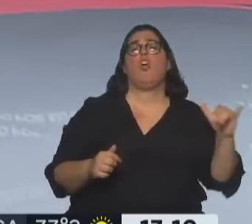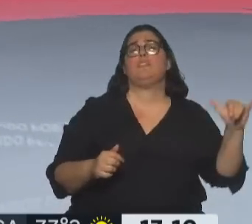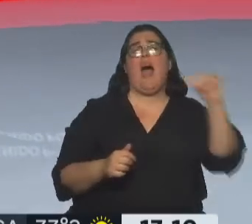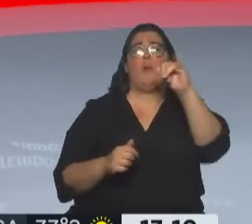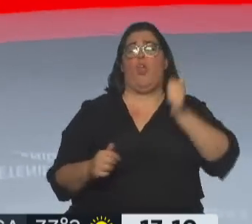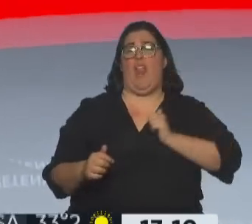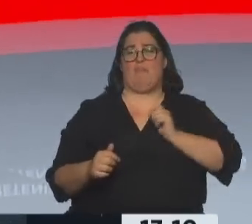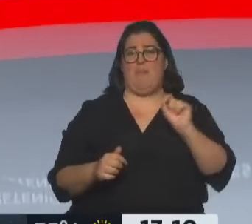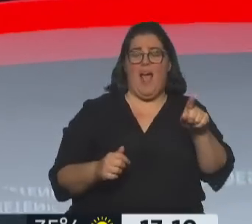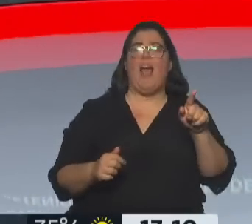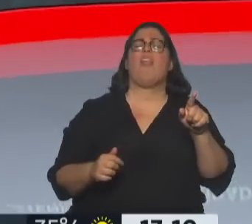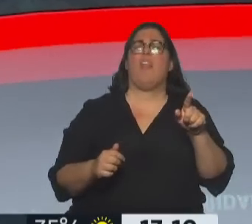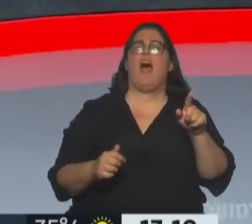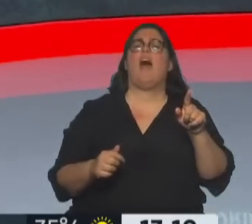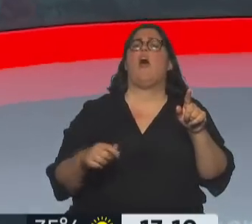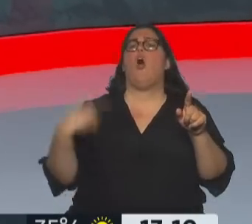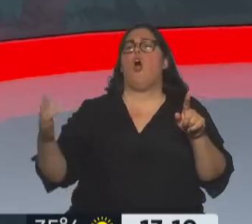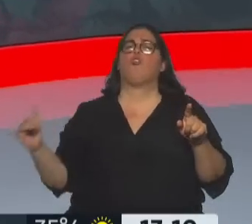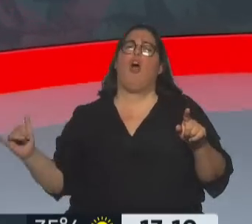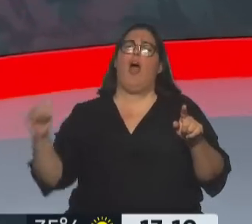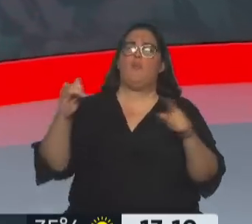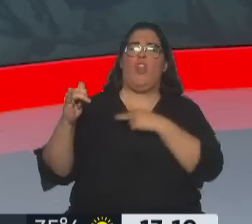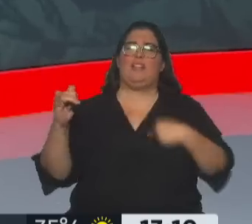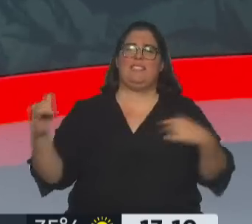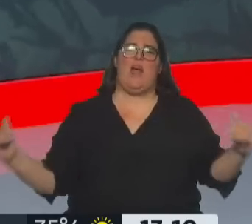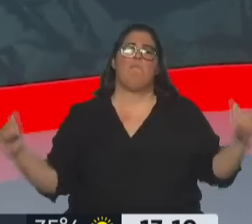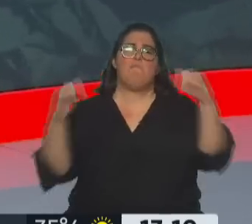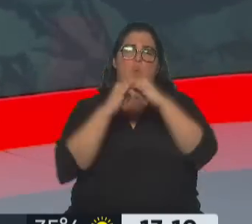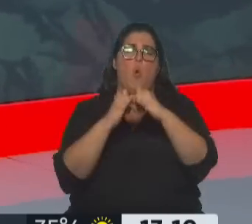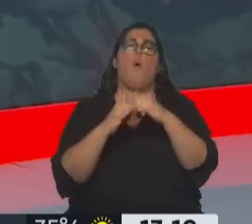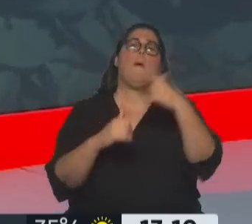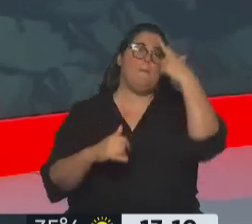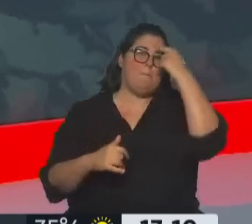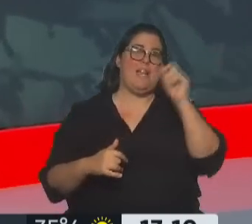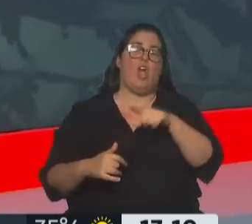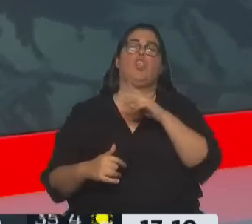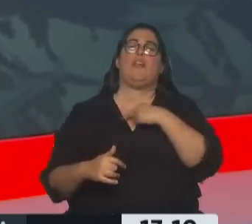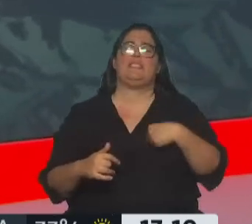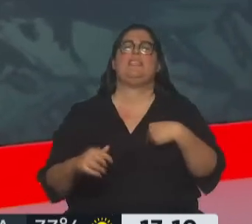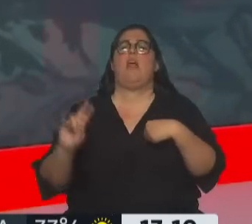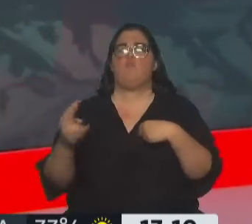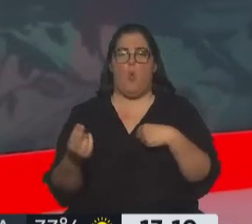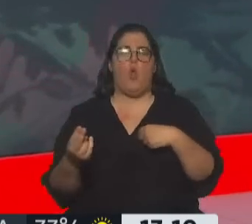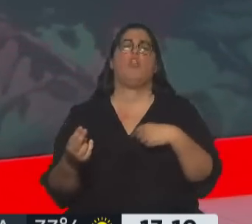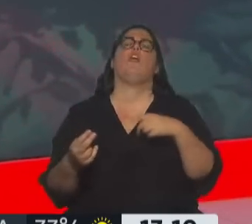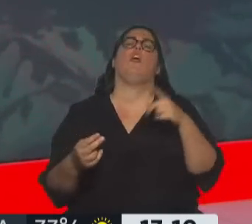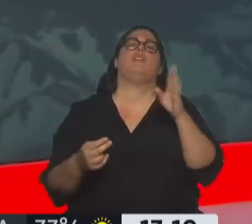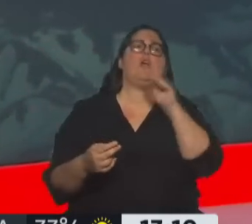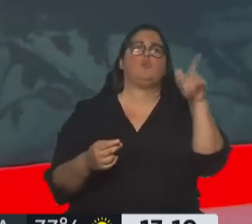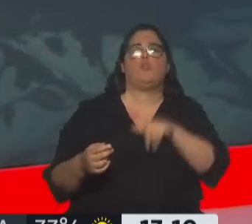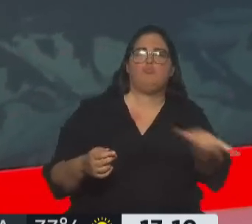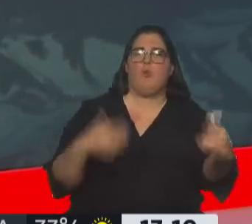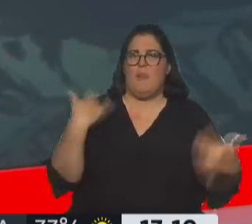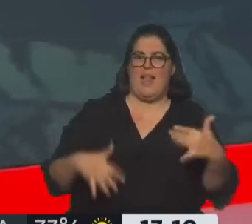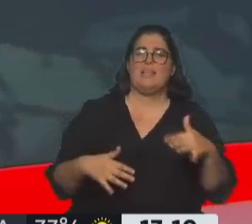de reconocimiento choca con un caza chino. El piloto chino muere, el avión estadounidense aterriza de emergencia. Ninguno de los 24 tripulantes resulta